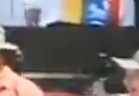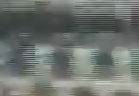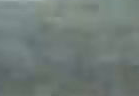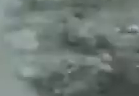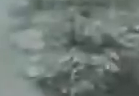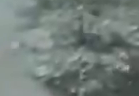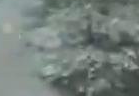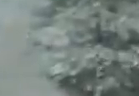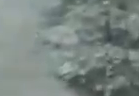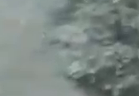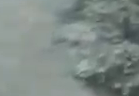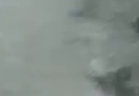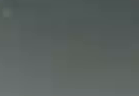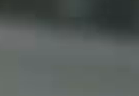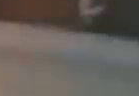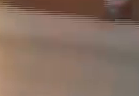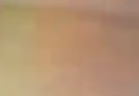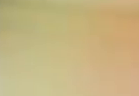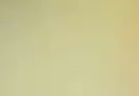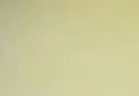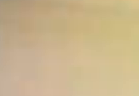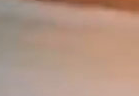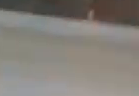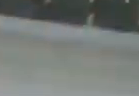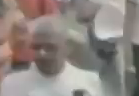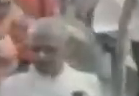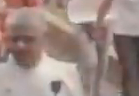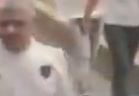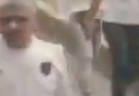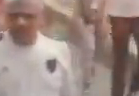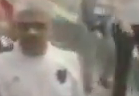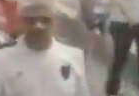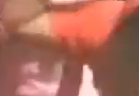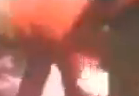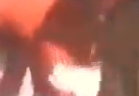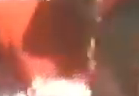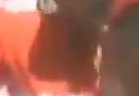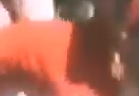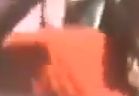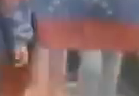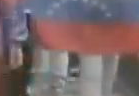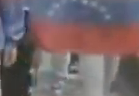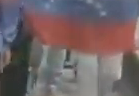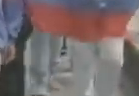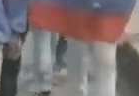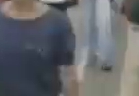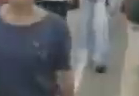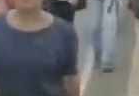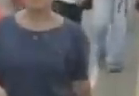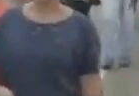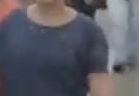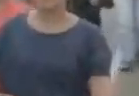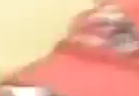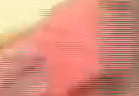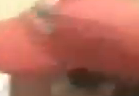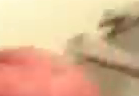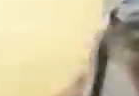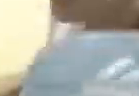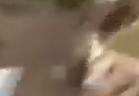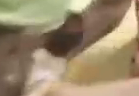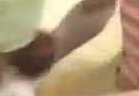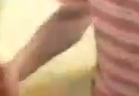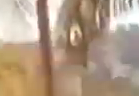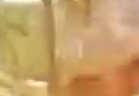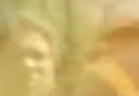hoy, renueven su decreto, porque nosotros renovamos todos los días nuestra disposición y nuestra moral de